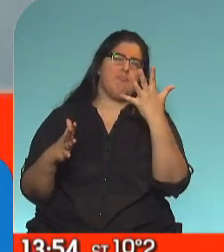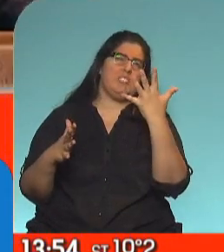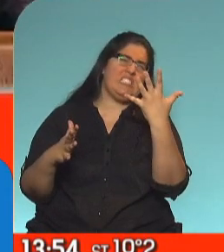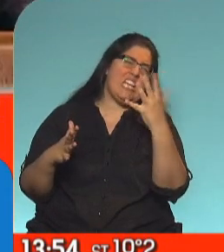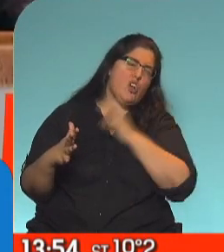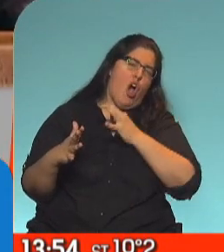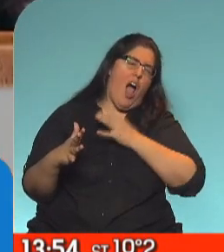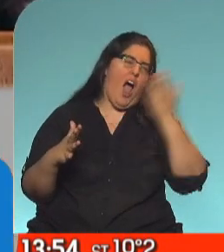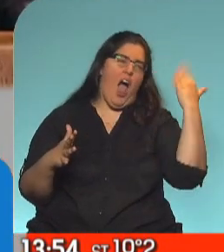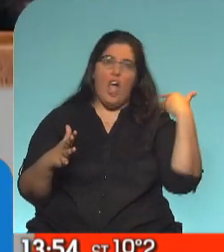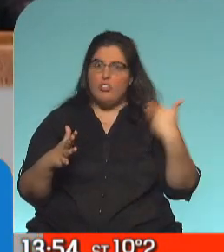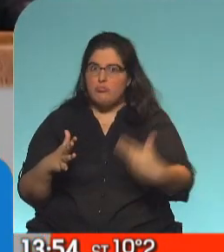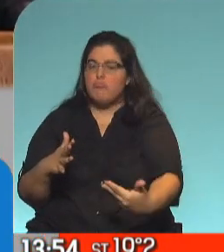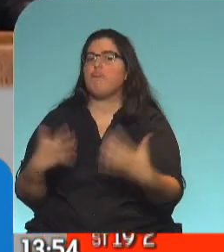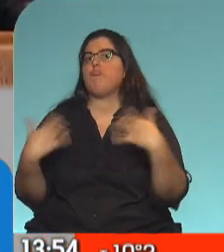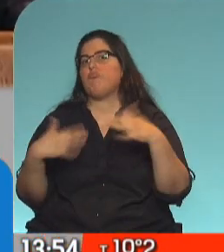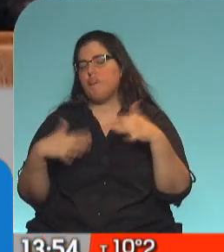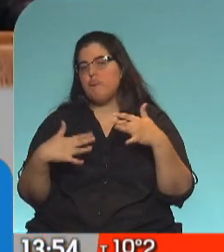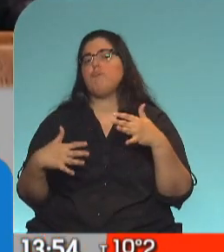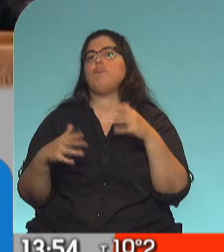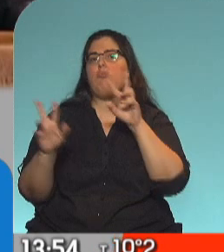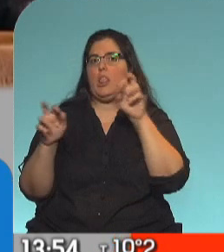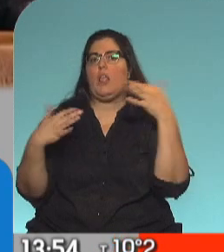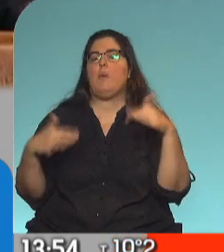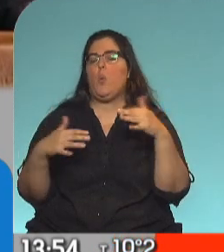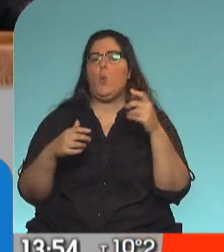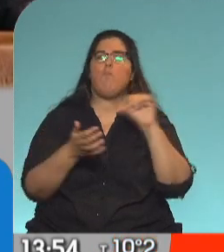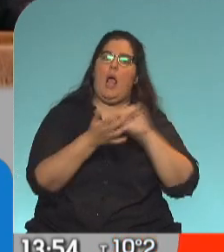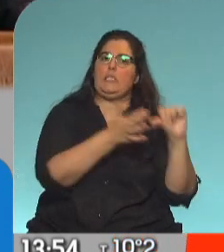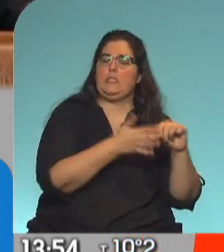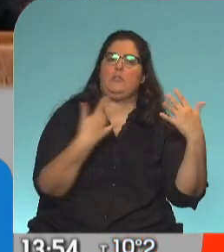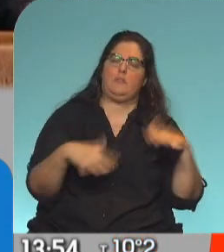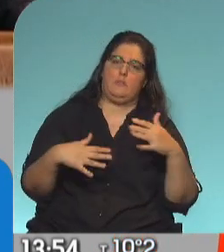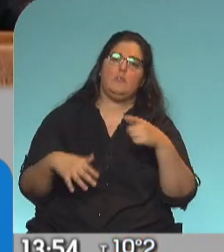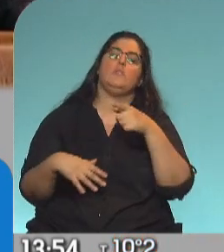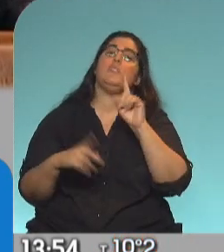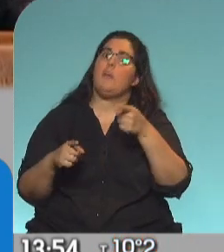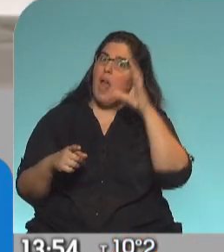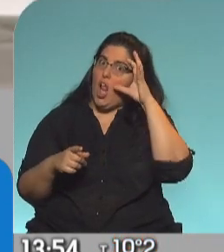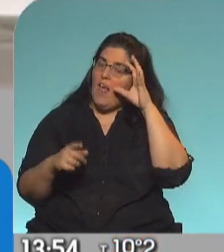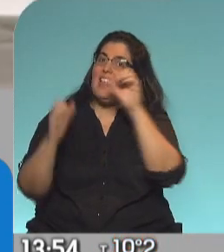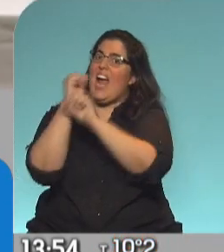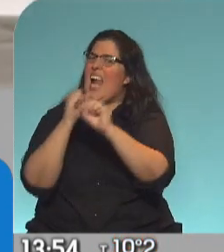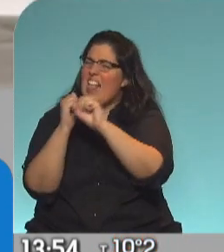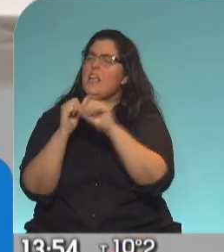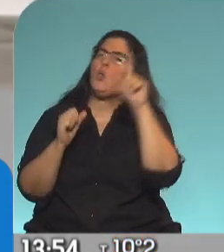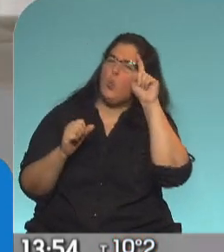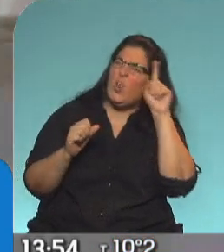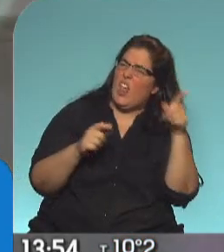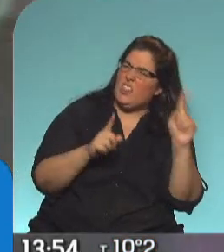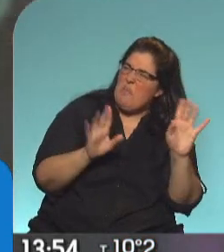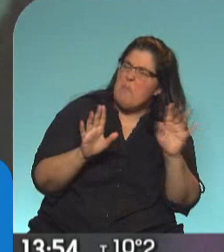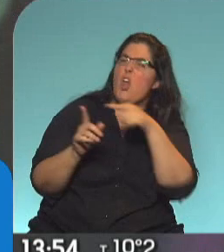5 años aproximadamente, la cuestión entre ambos países. Y también recordemos que Grecia contiene, y Turquía también, ¿no? Pero